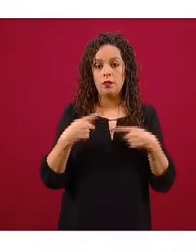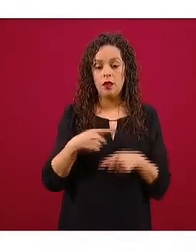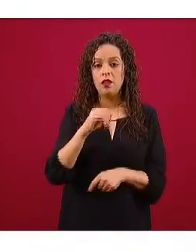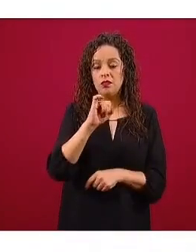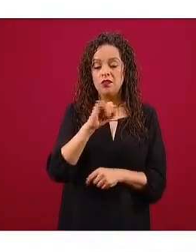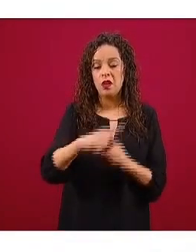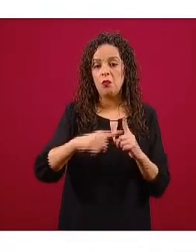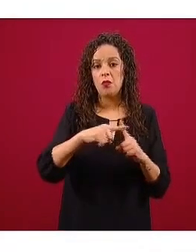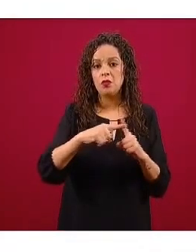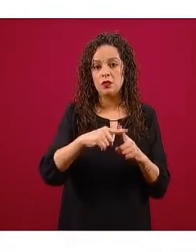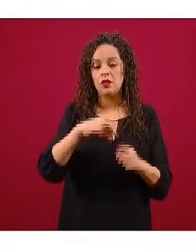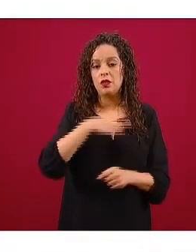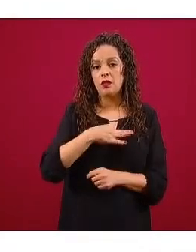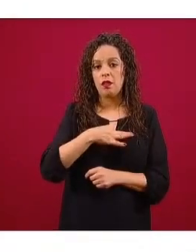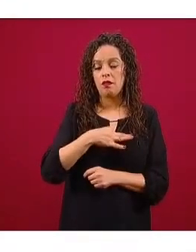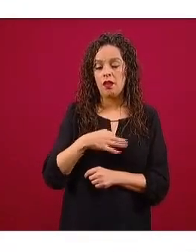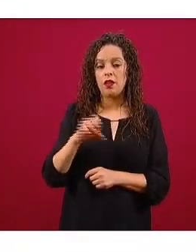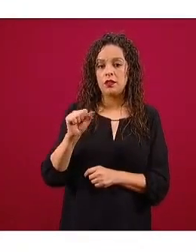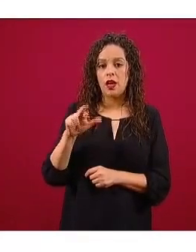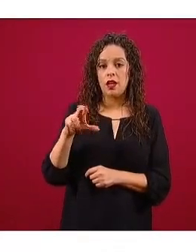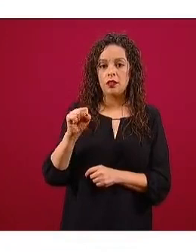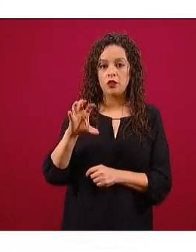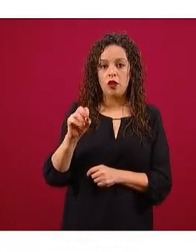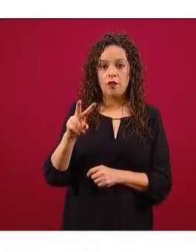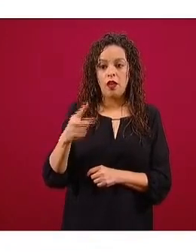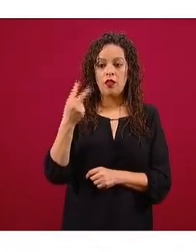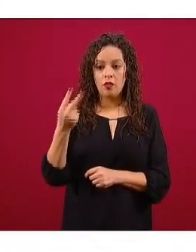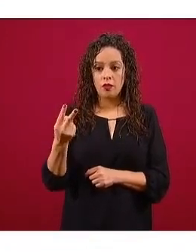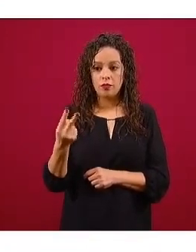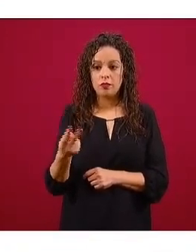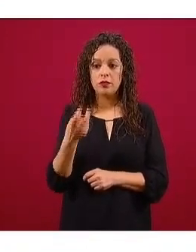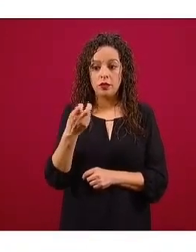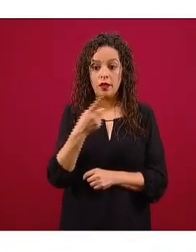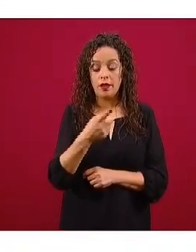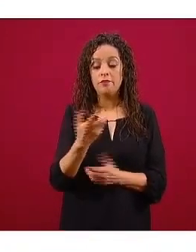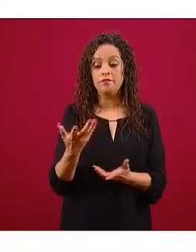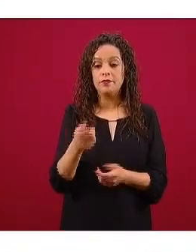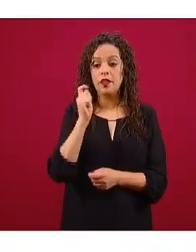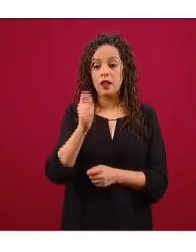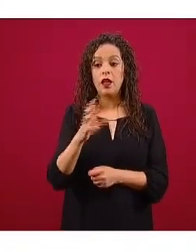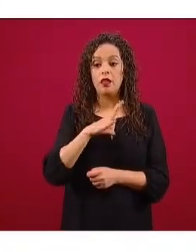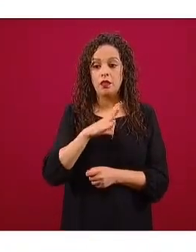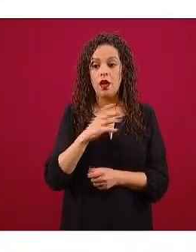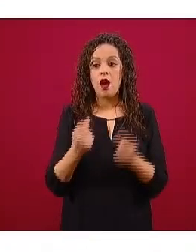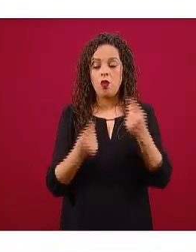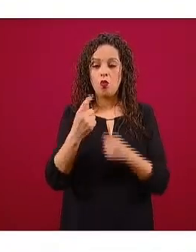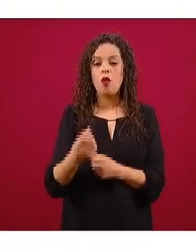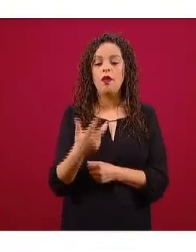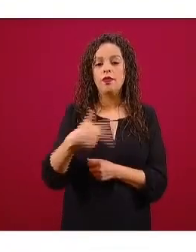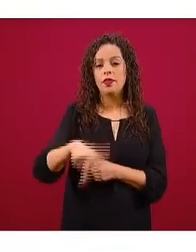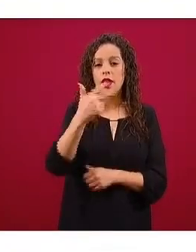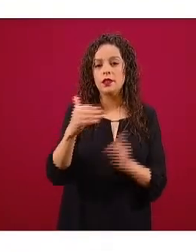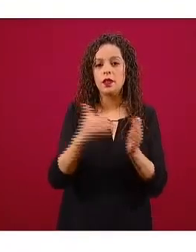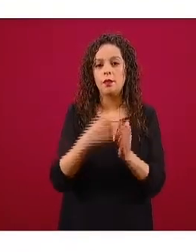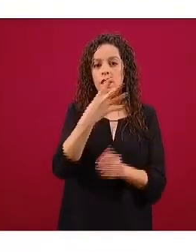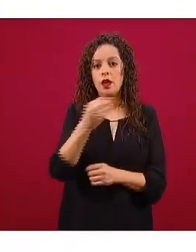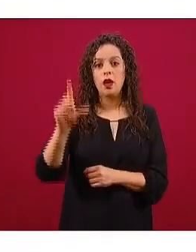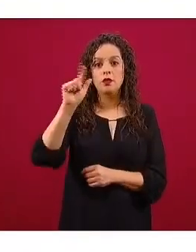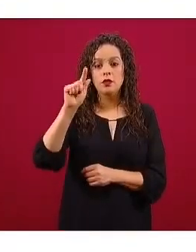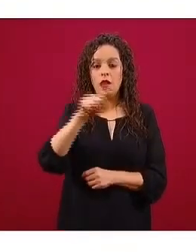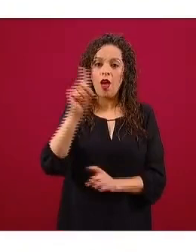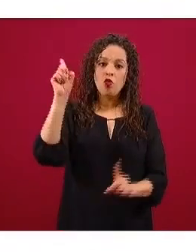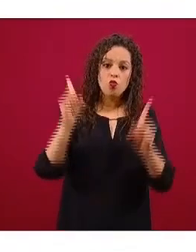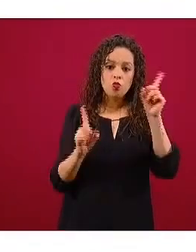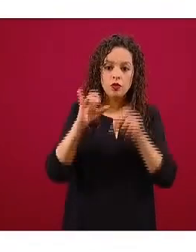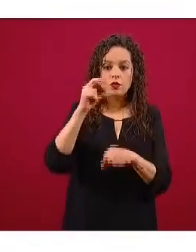por lo tanto son los casos acumulados. También tenemos una cantidad de casos aún sospechosos, 13.570,